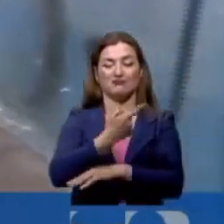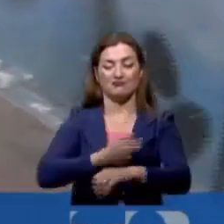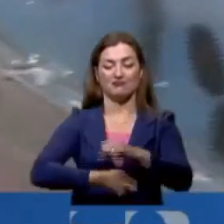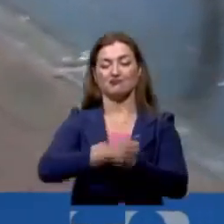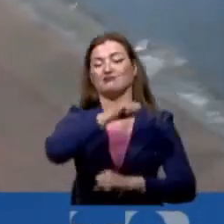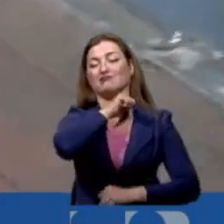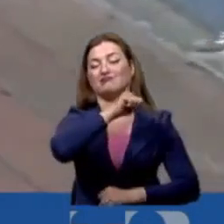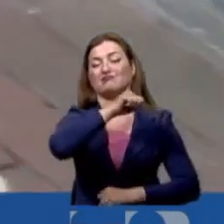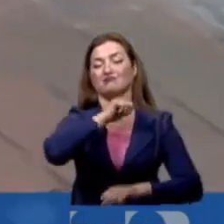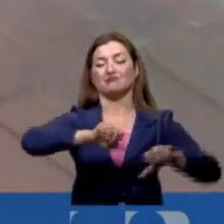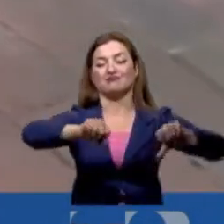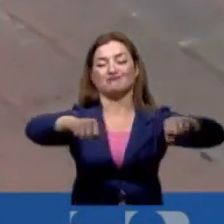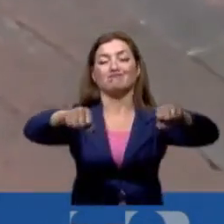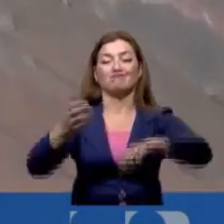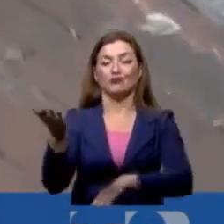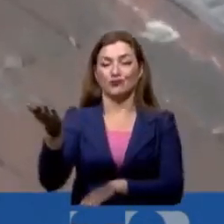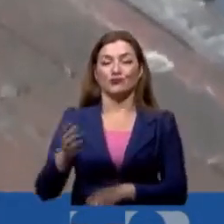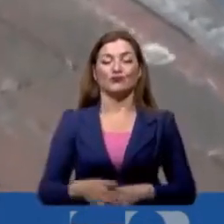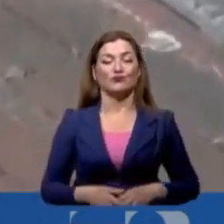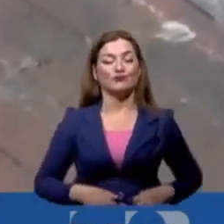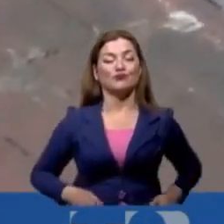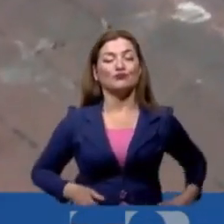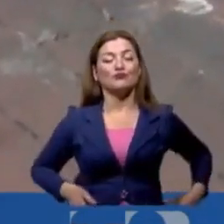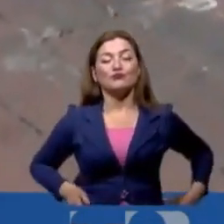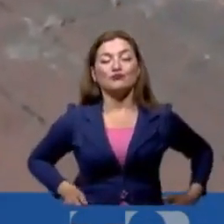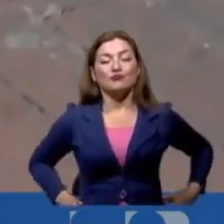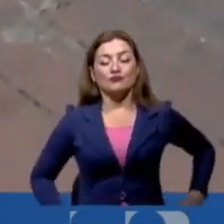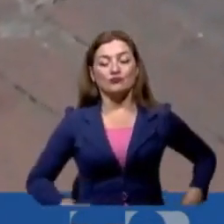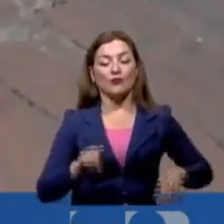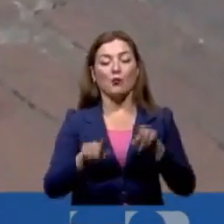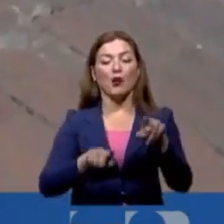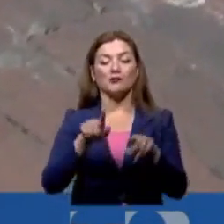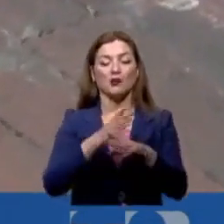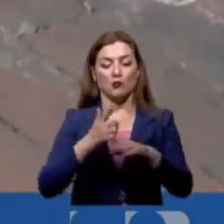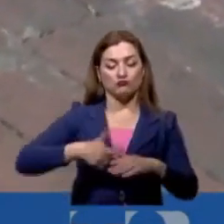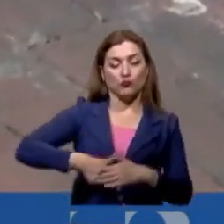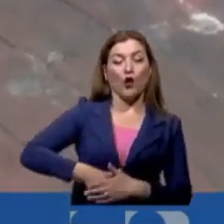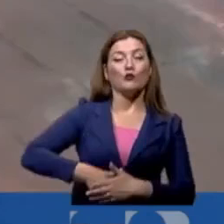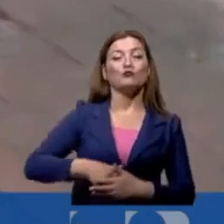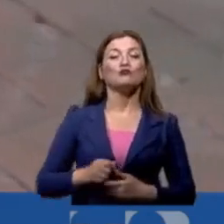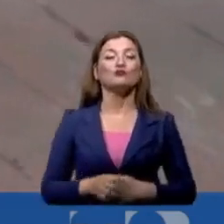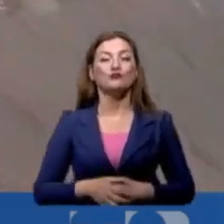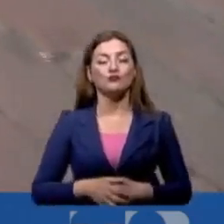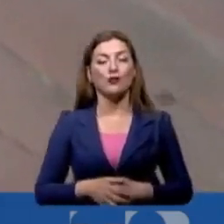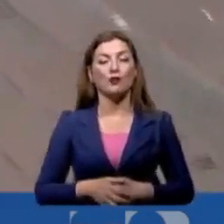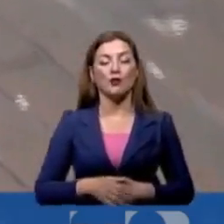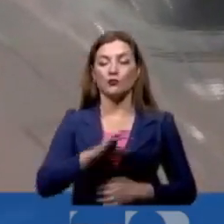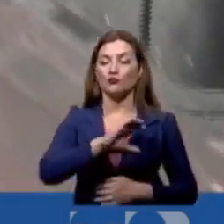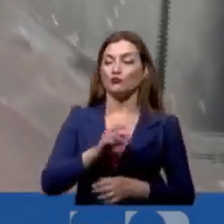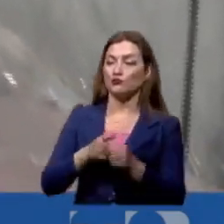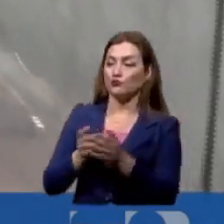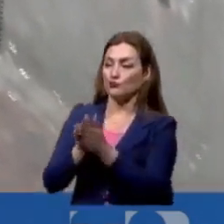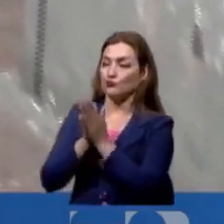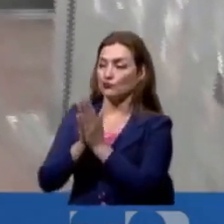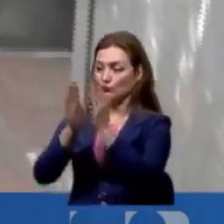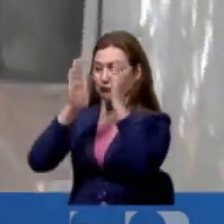constantemente asaltados por motorizados con cuchillos y a veces con armas de fuego. Desde acá hacemos un llamado al municipio de Quito para que también